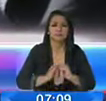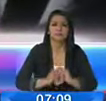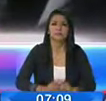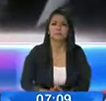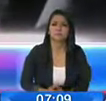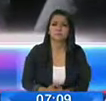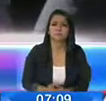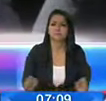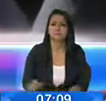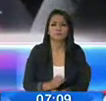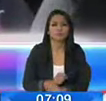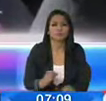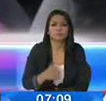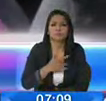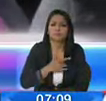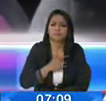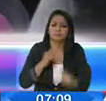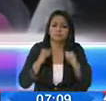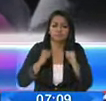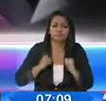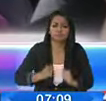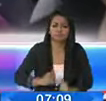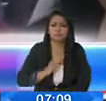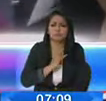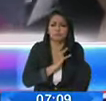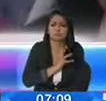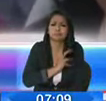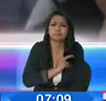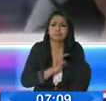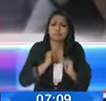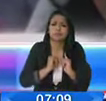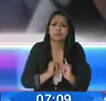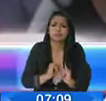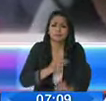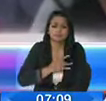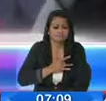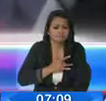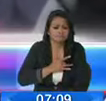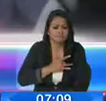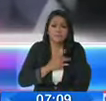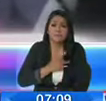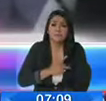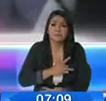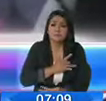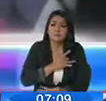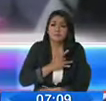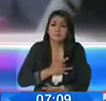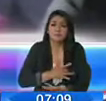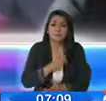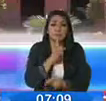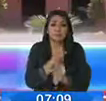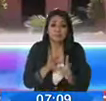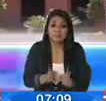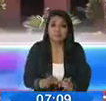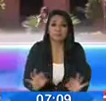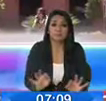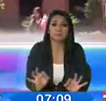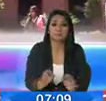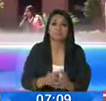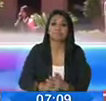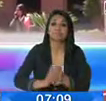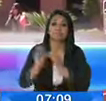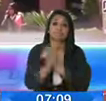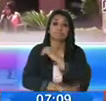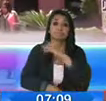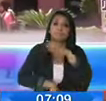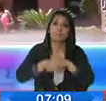Imposible. Sí, es que hay un vacío en mi corazón que ya no va a ser lo mismo. La sentencia máxima